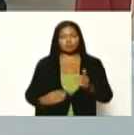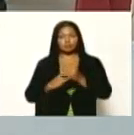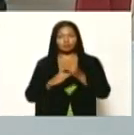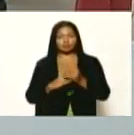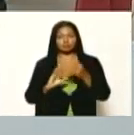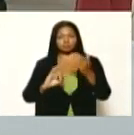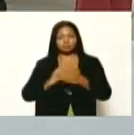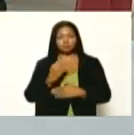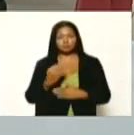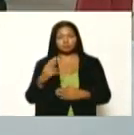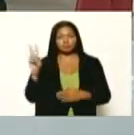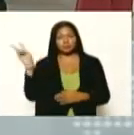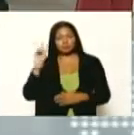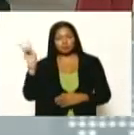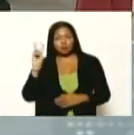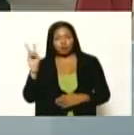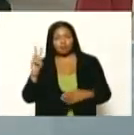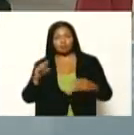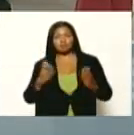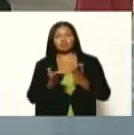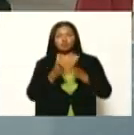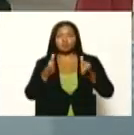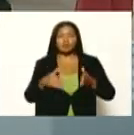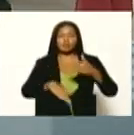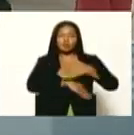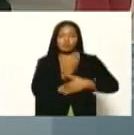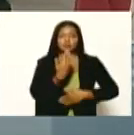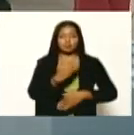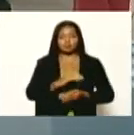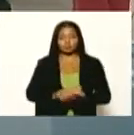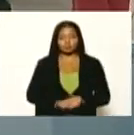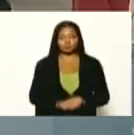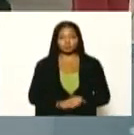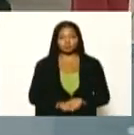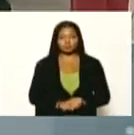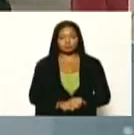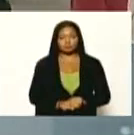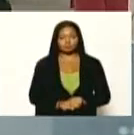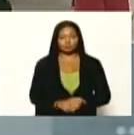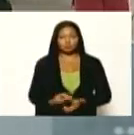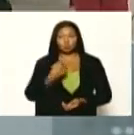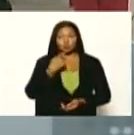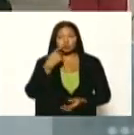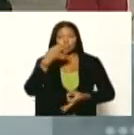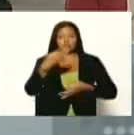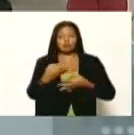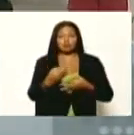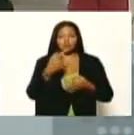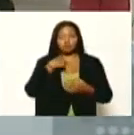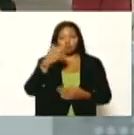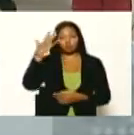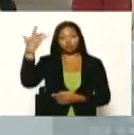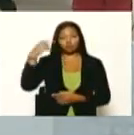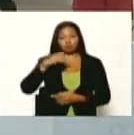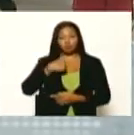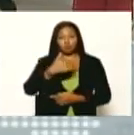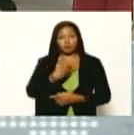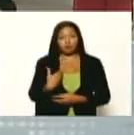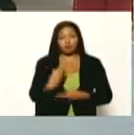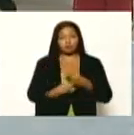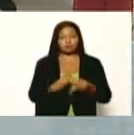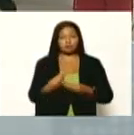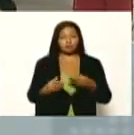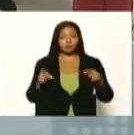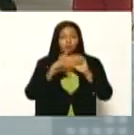de la Federación Venezolana de Estudiantes Universitarios. Y les dije, mi mayor sueño que me